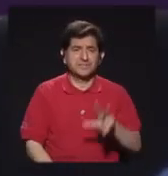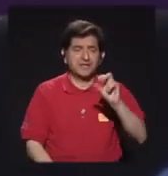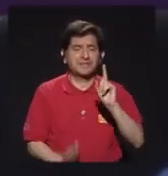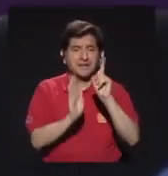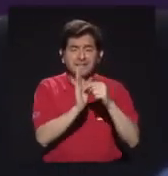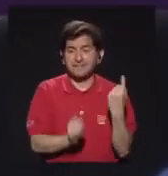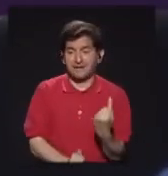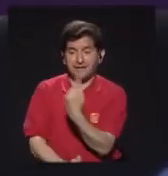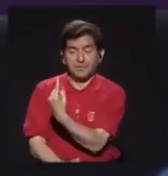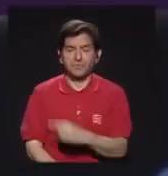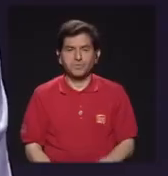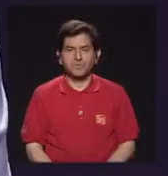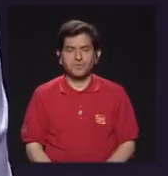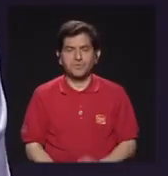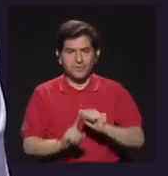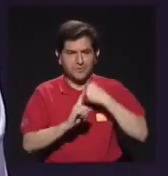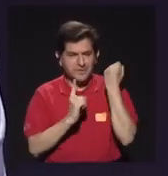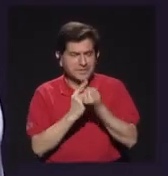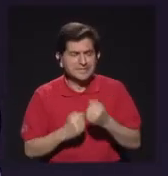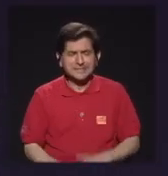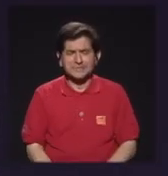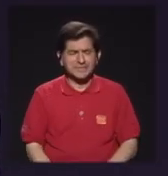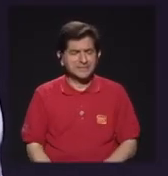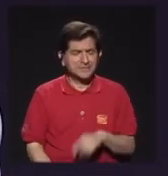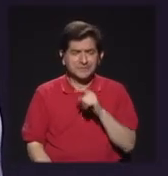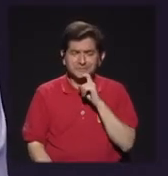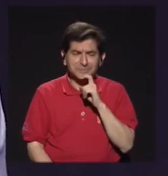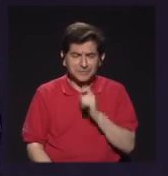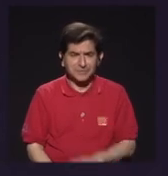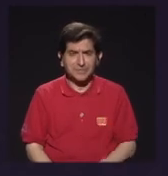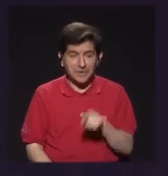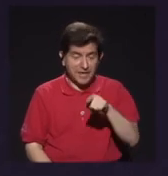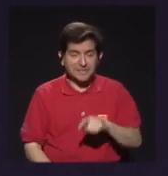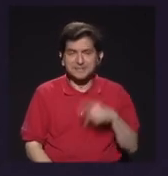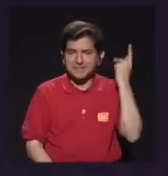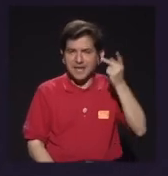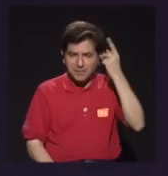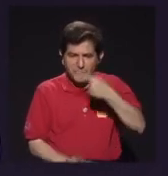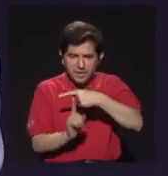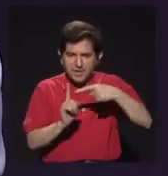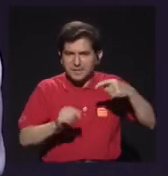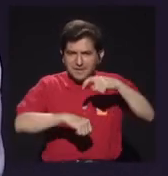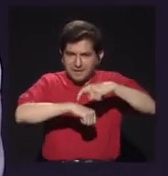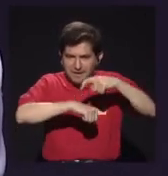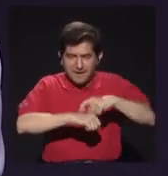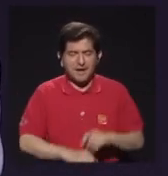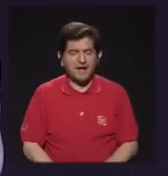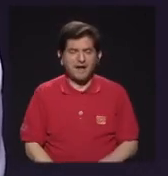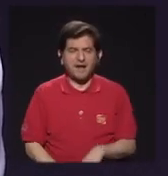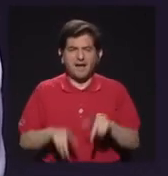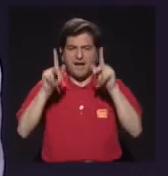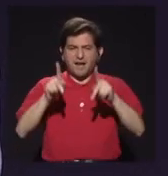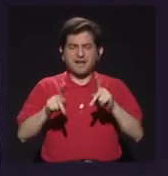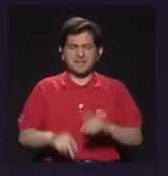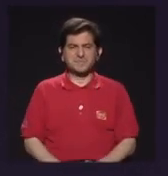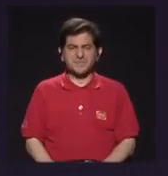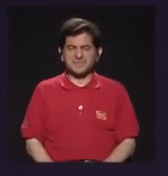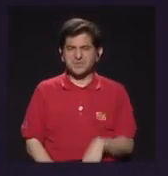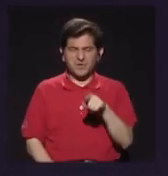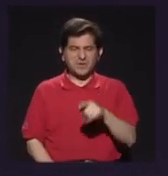la gran paradoja de esto es que este tipo de movidas medievales de política medieval desilusión a la población a la ciudadanía en general